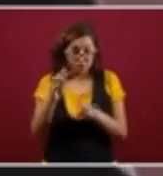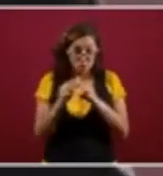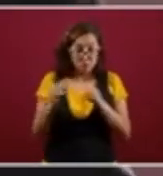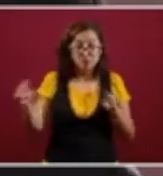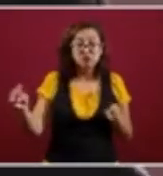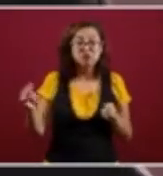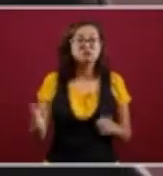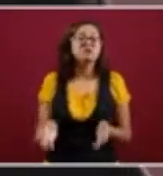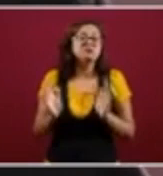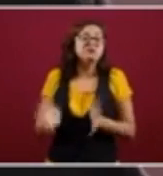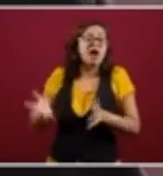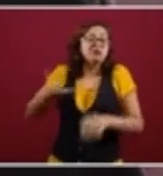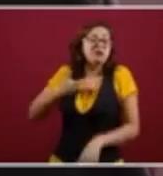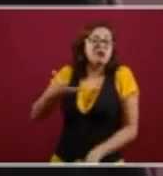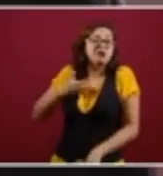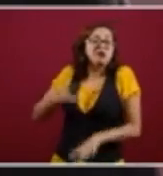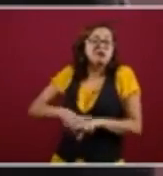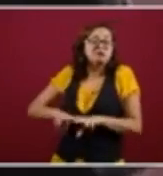ya están